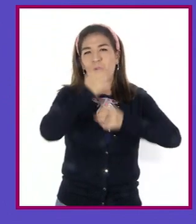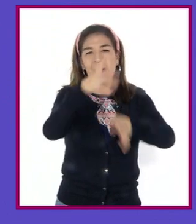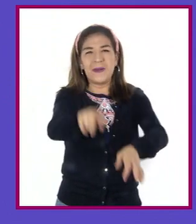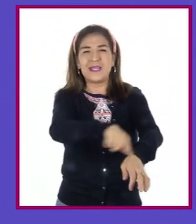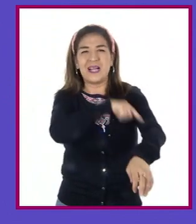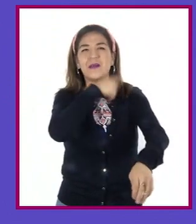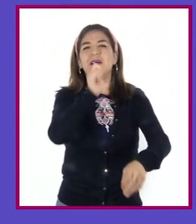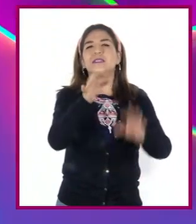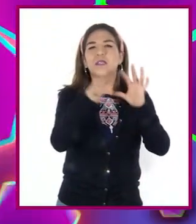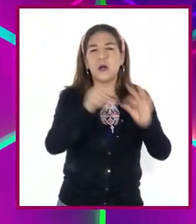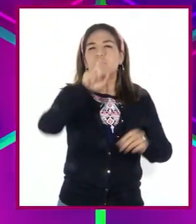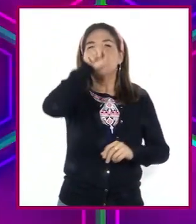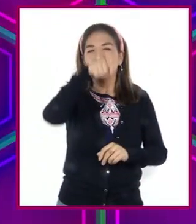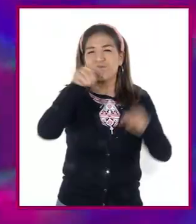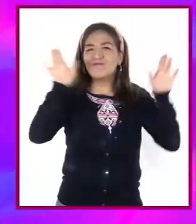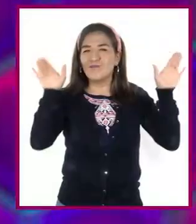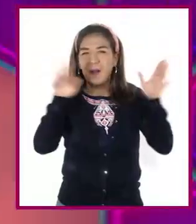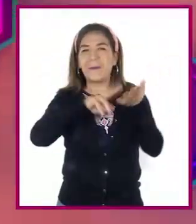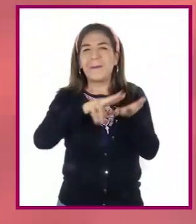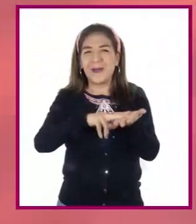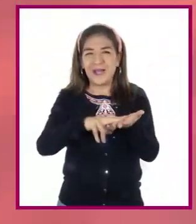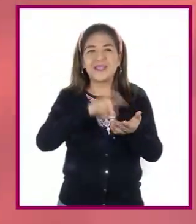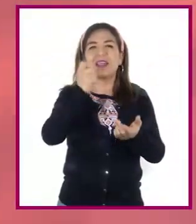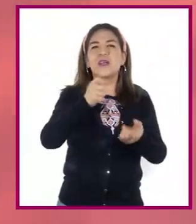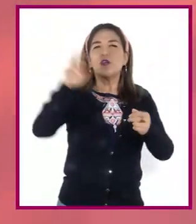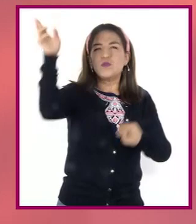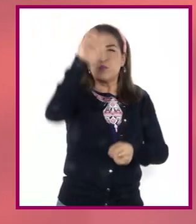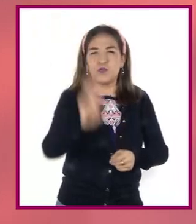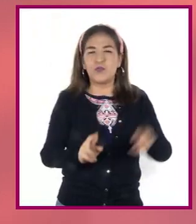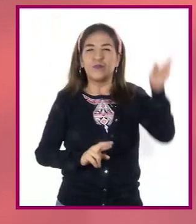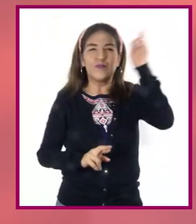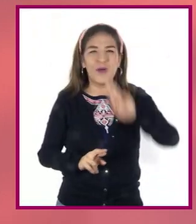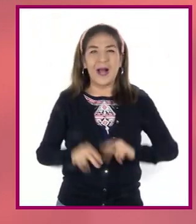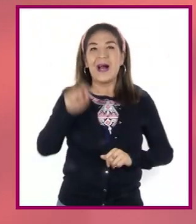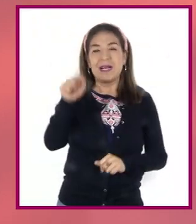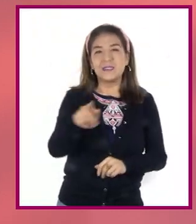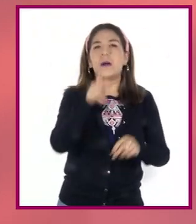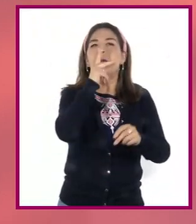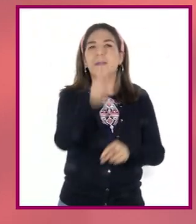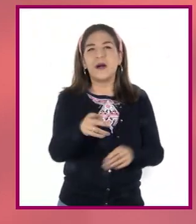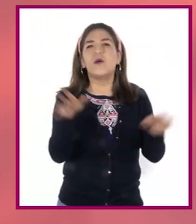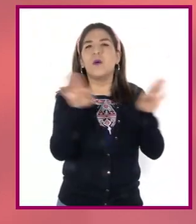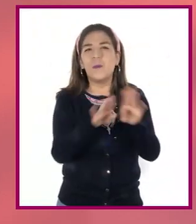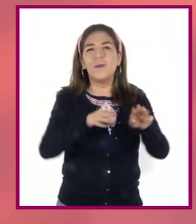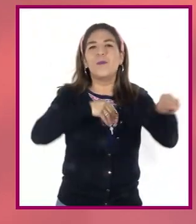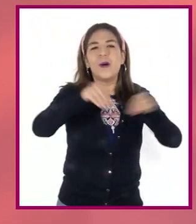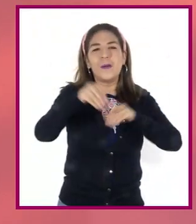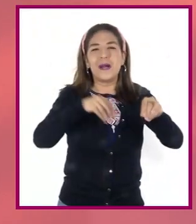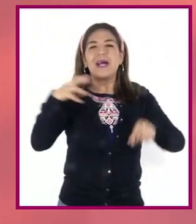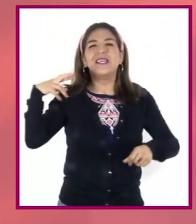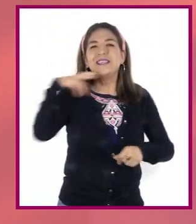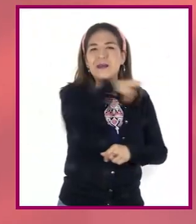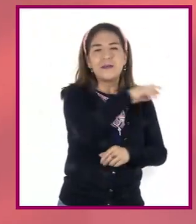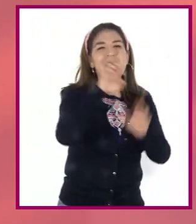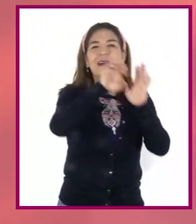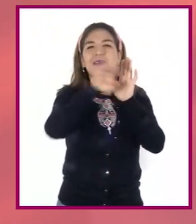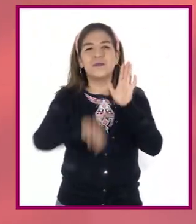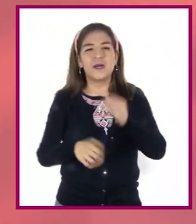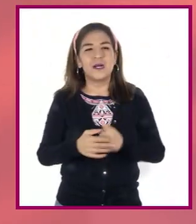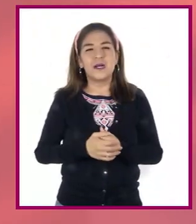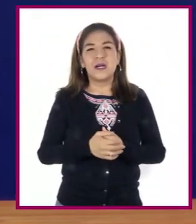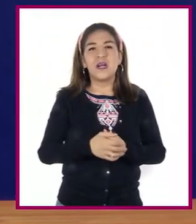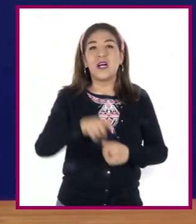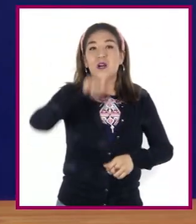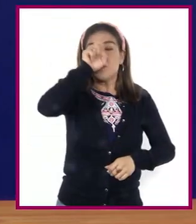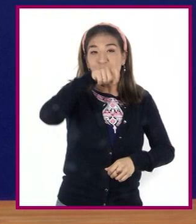verde y los loros. Claro, esa palabra tan sencilla da idea de un movimiento rápido, como si pasara el